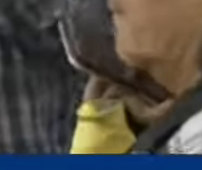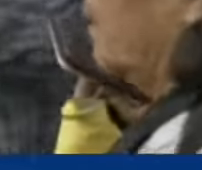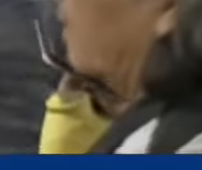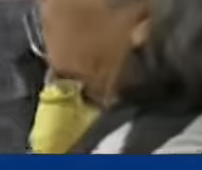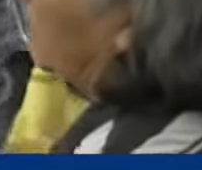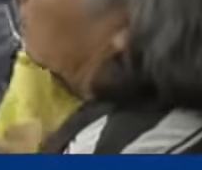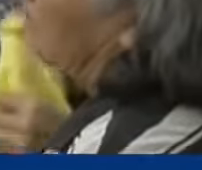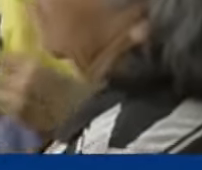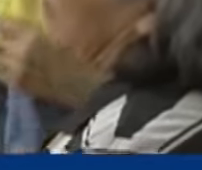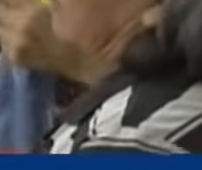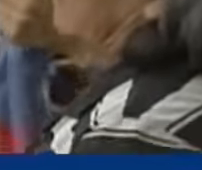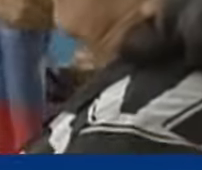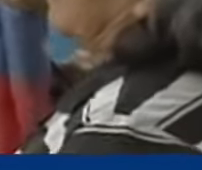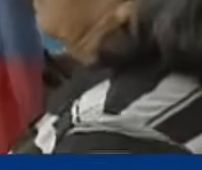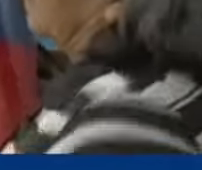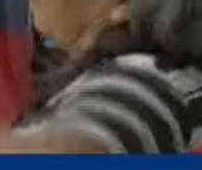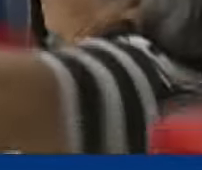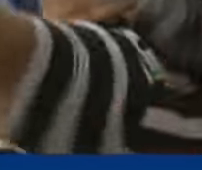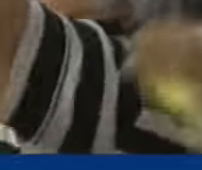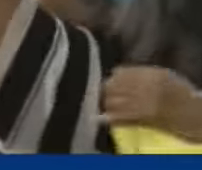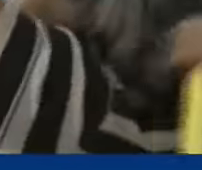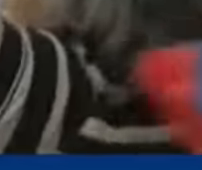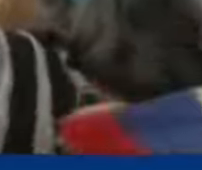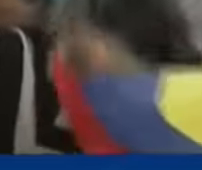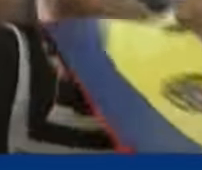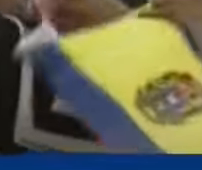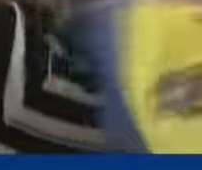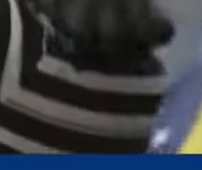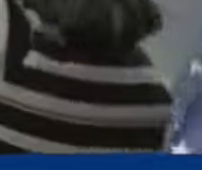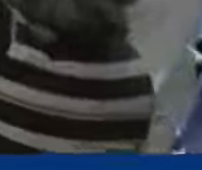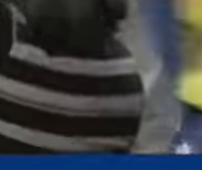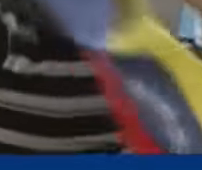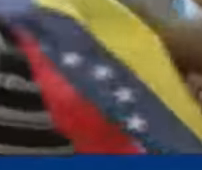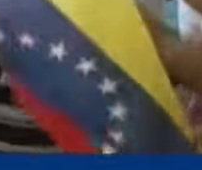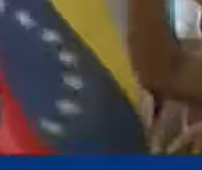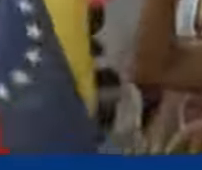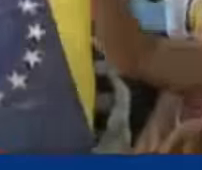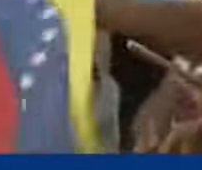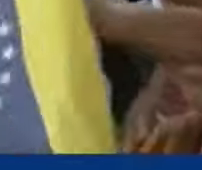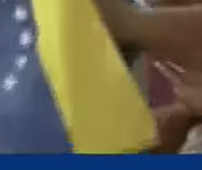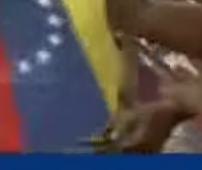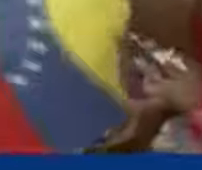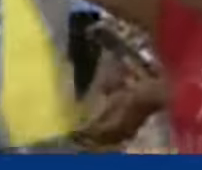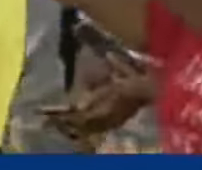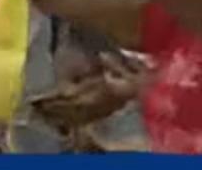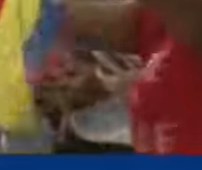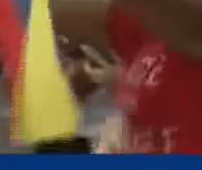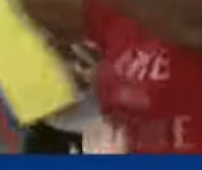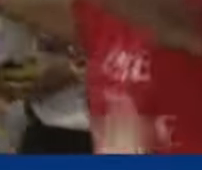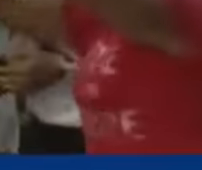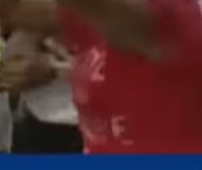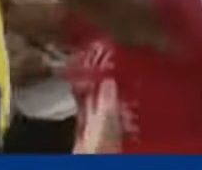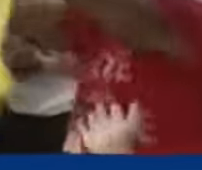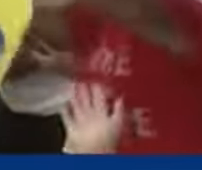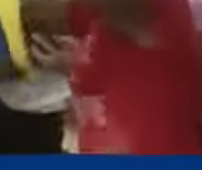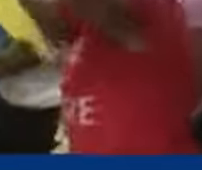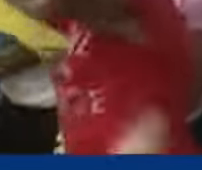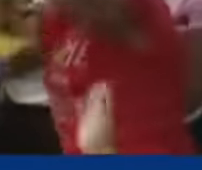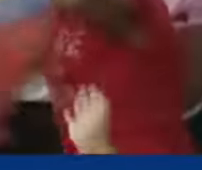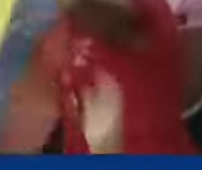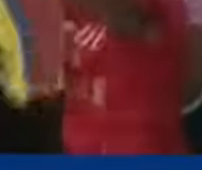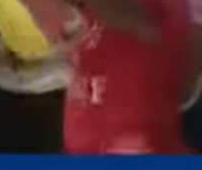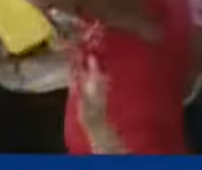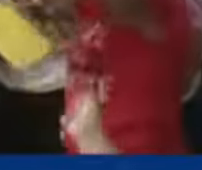madre cuando me parió. Me los dio mi madre cuando me parió. Nosotros vivimos bajo